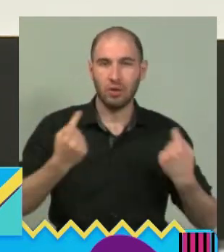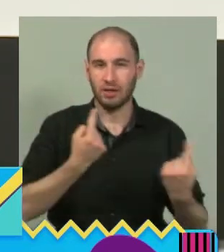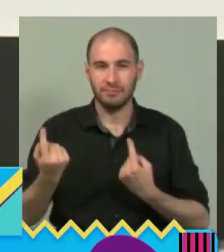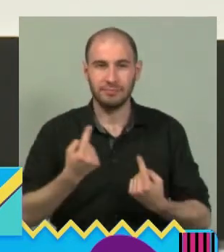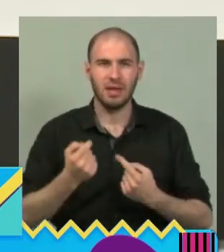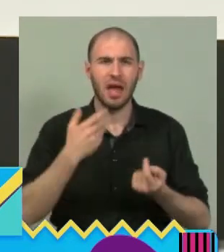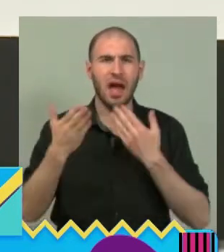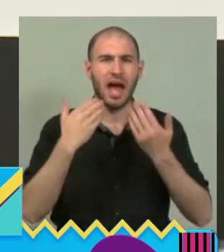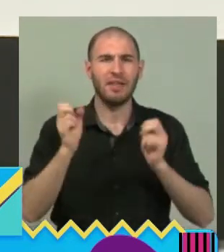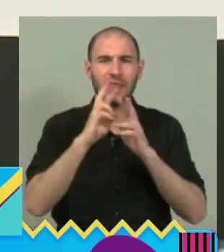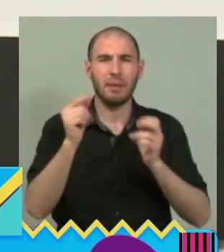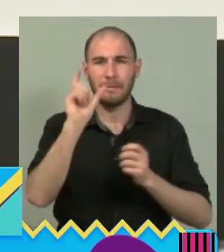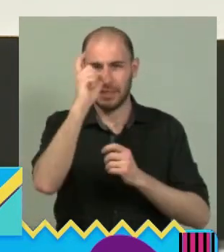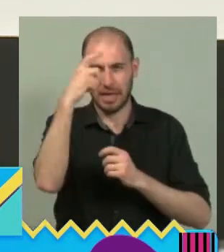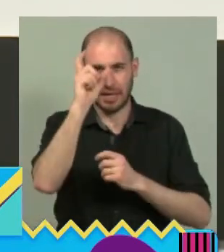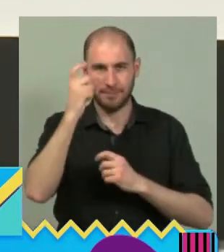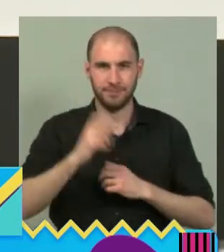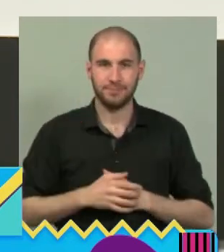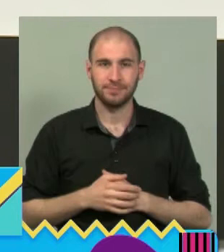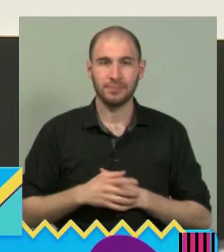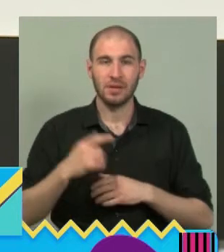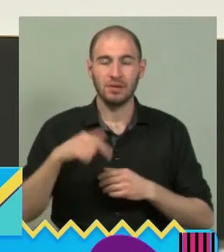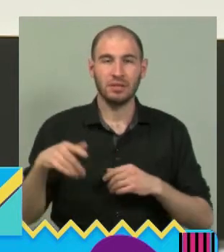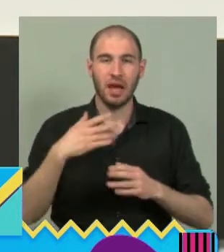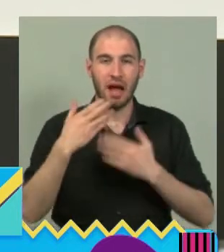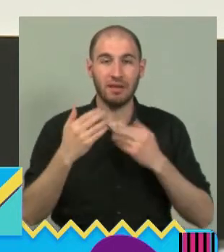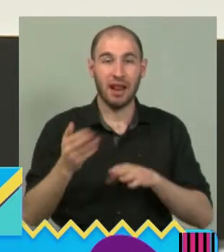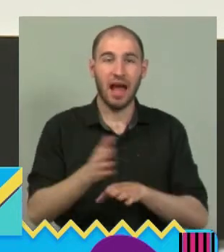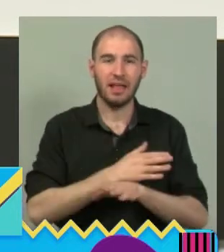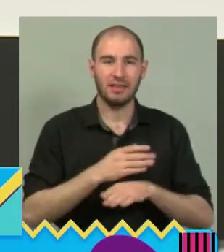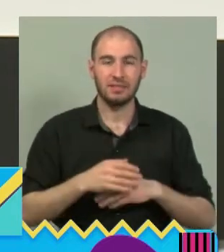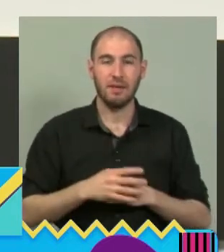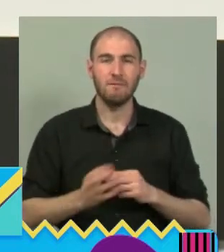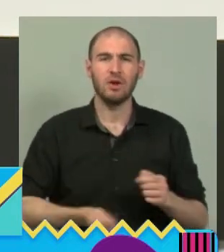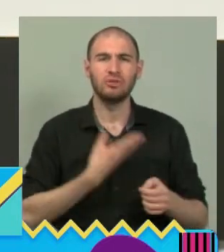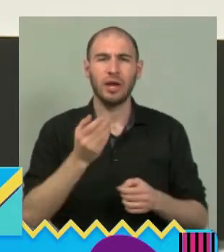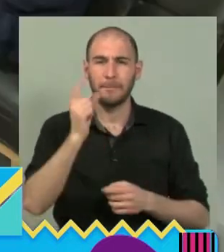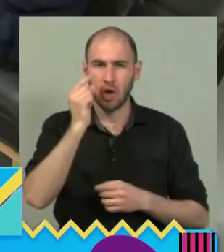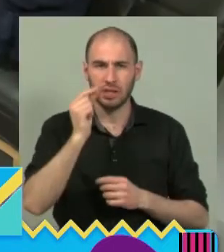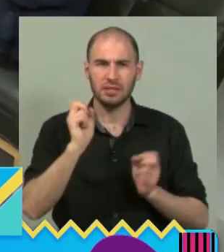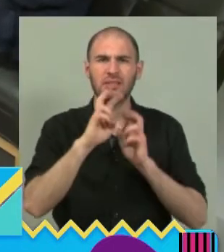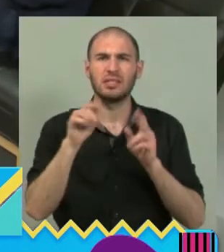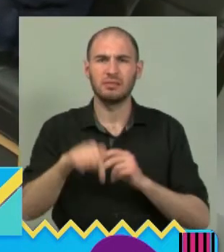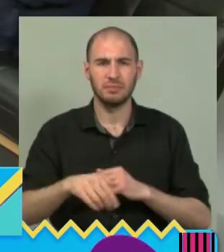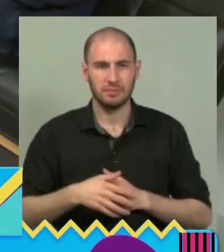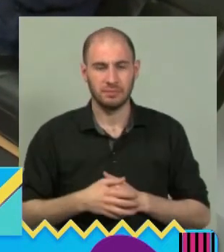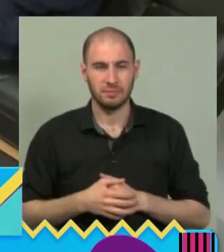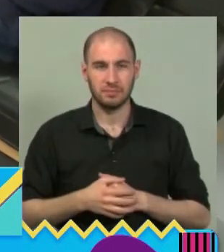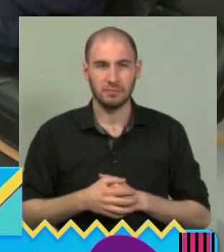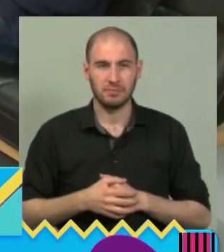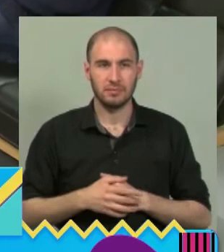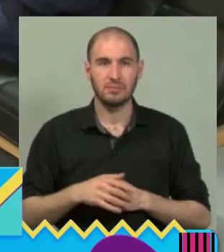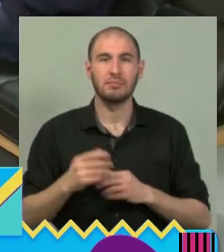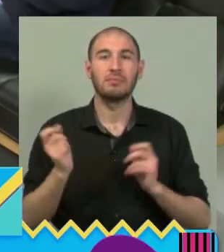Estamos hablando de la minería y algo que se empezó a tocar en algún punto fue, bueno, la voluntad política en cuanto a esto. ¿Qué hay